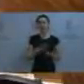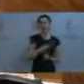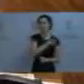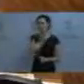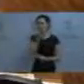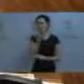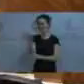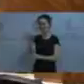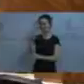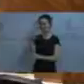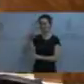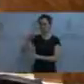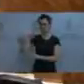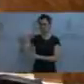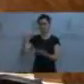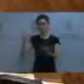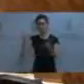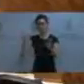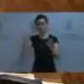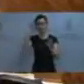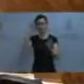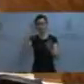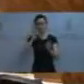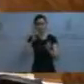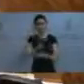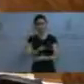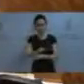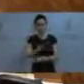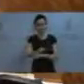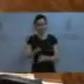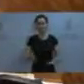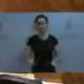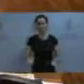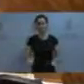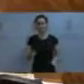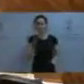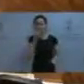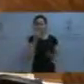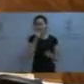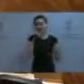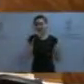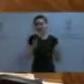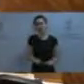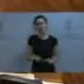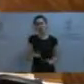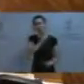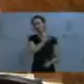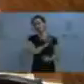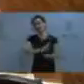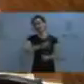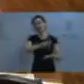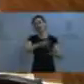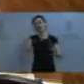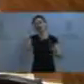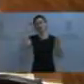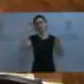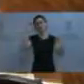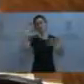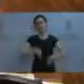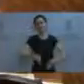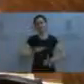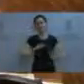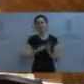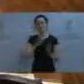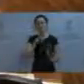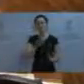ser que si tenemos este dinero, lo lógico sería ampliarlo, eso sería lo lógico. Pero si vamos al histórico de su consejería, no es lógico. En el año